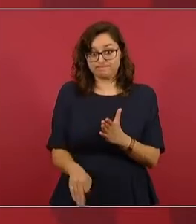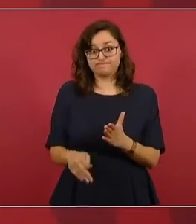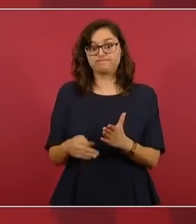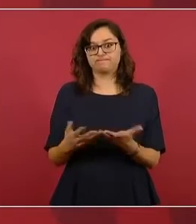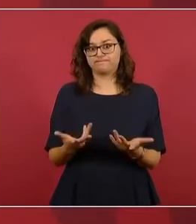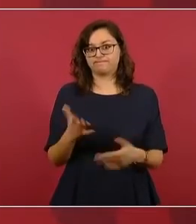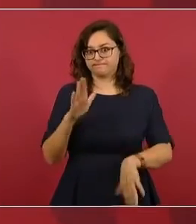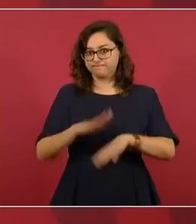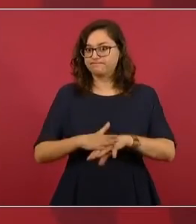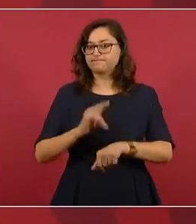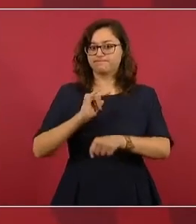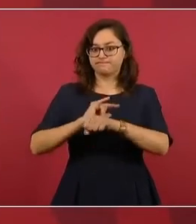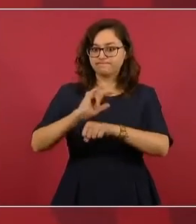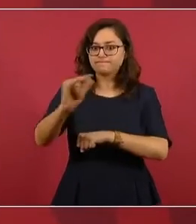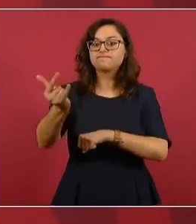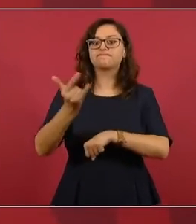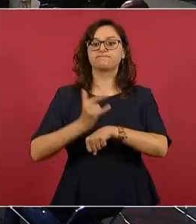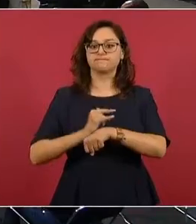comercial.